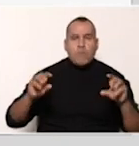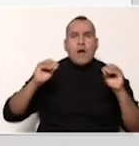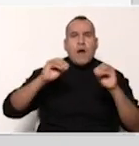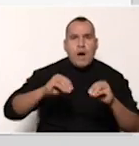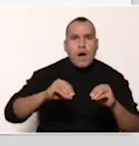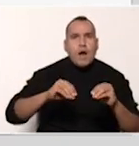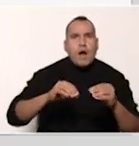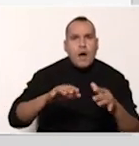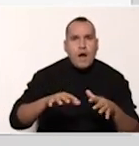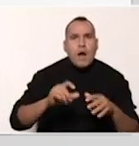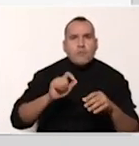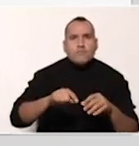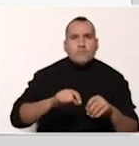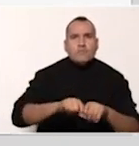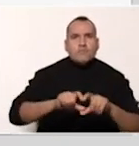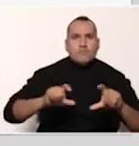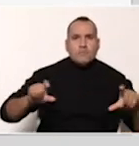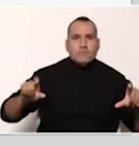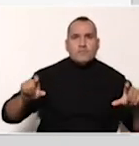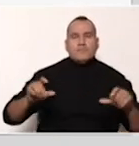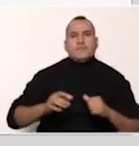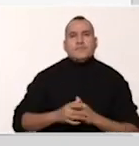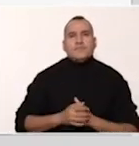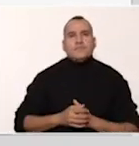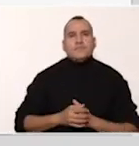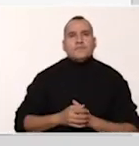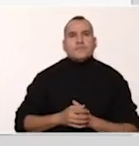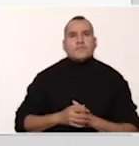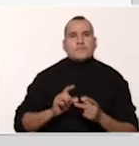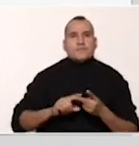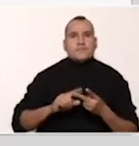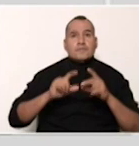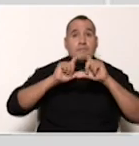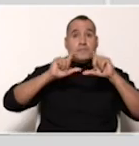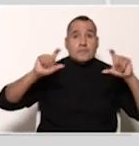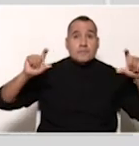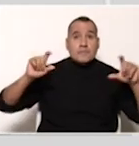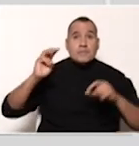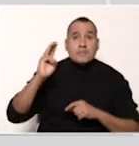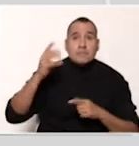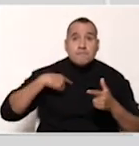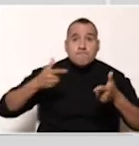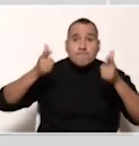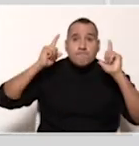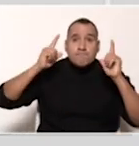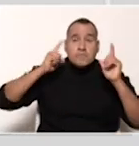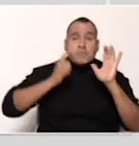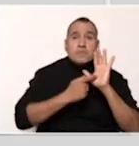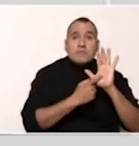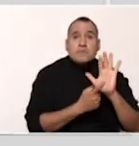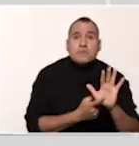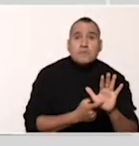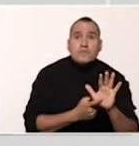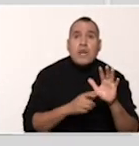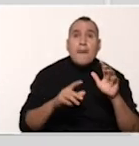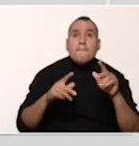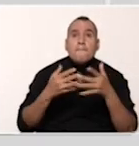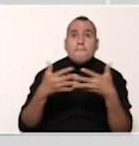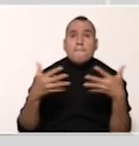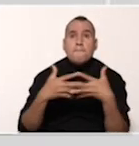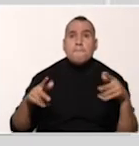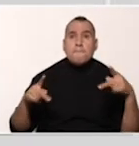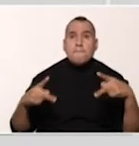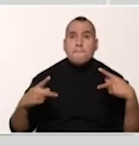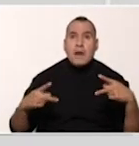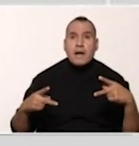palabra polinomio en la barra de título de mi página. La etiqueta P me permite indicar párrafos. Entonces, fíjense,